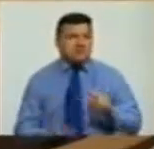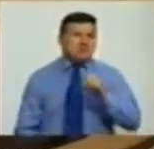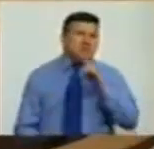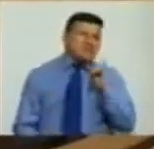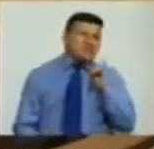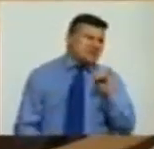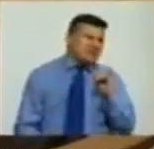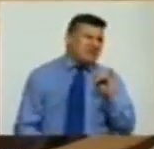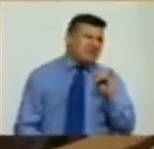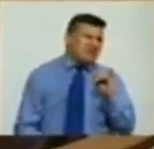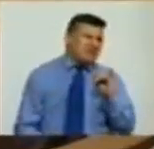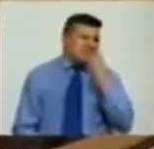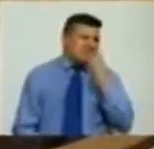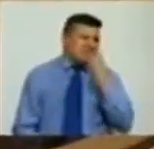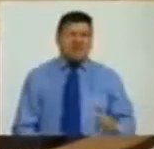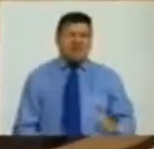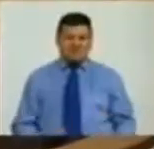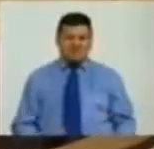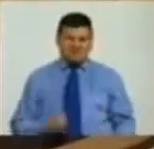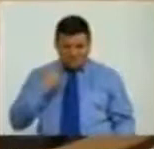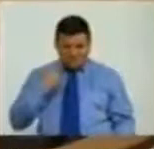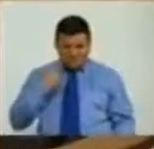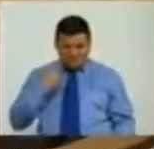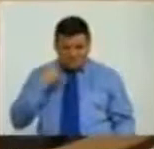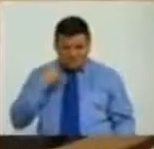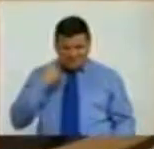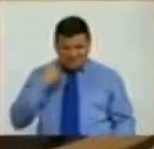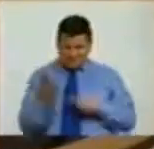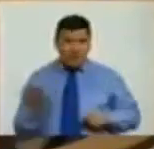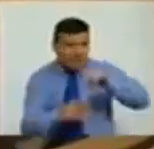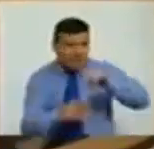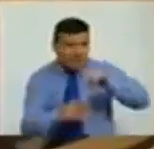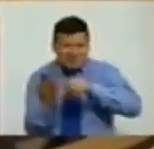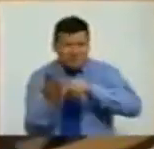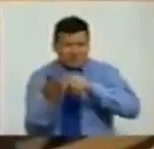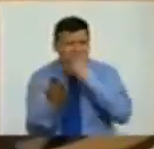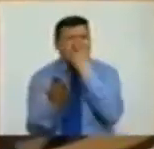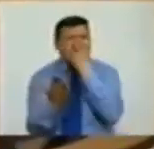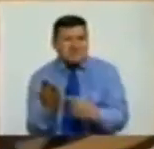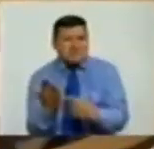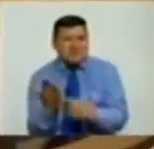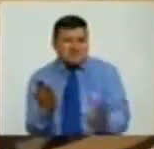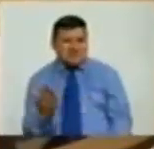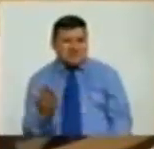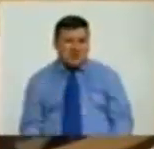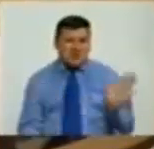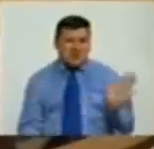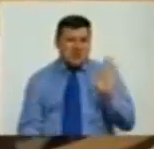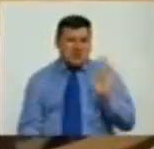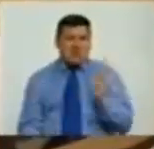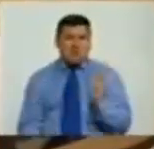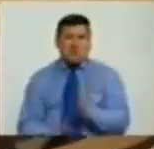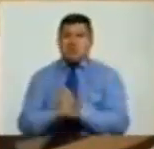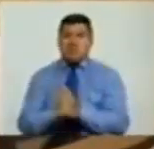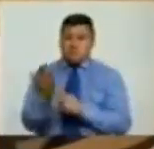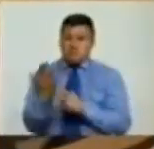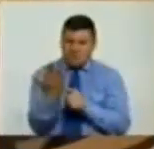o folclóricamente, el senador Roy Barreras, diciendo que semejante problema,